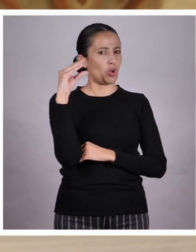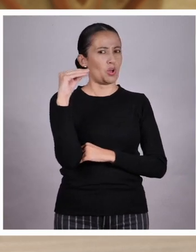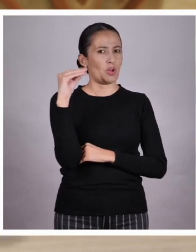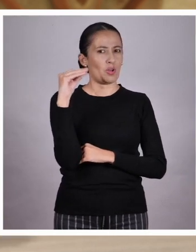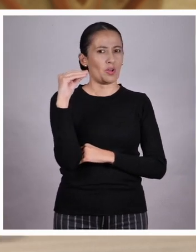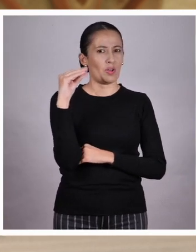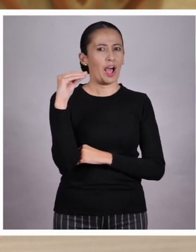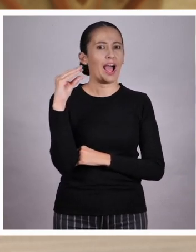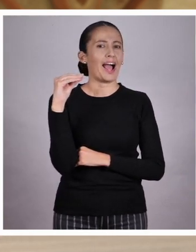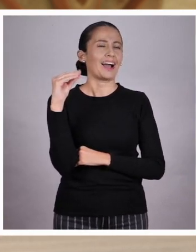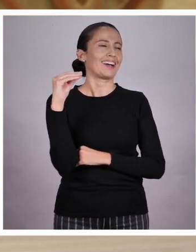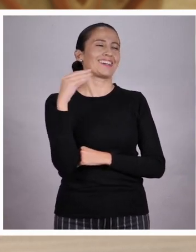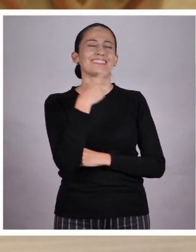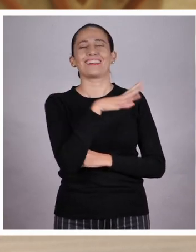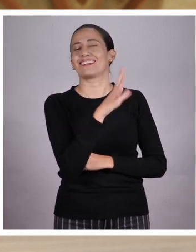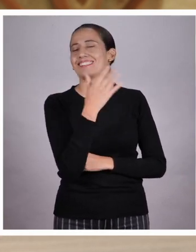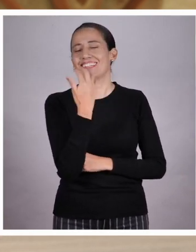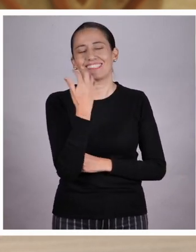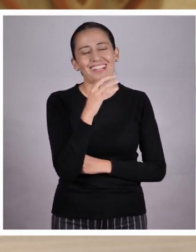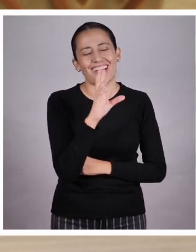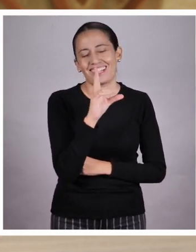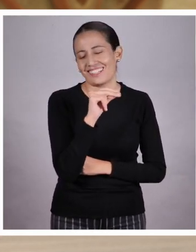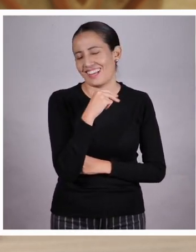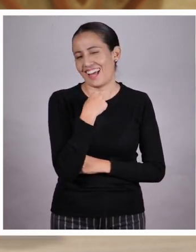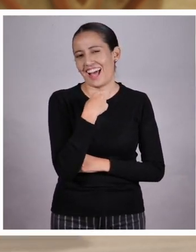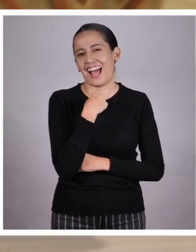demasiado? ¿Qué dices?